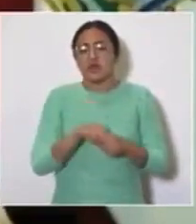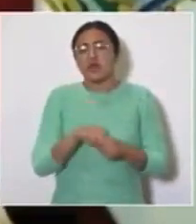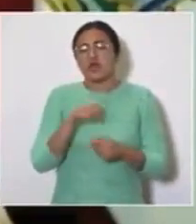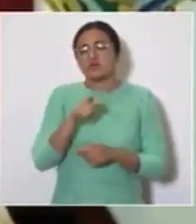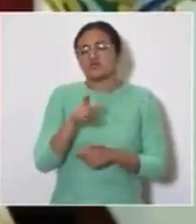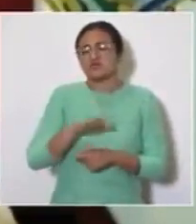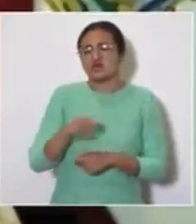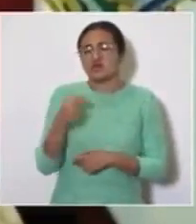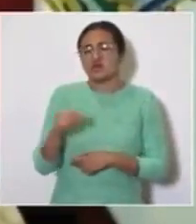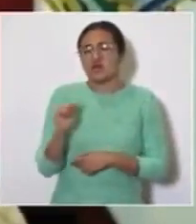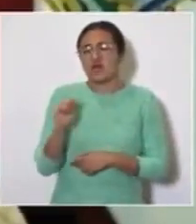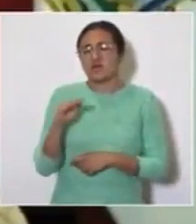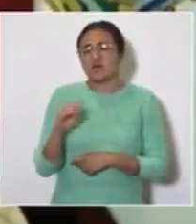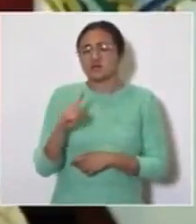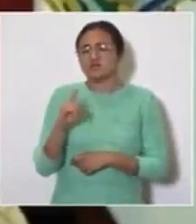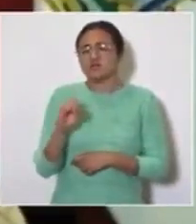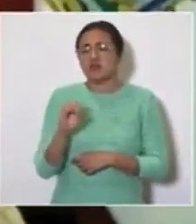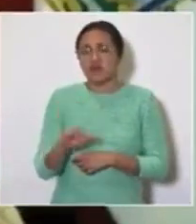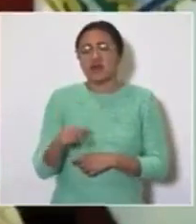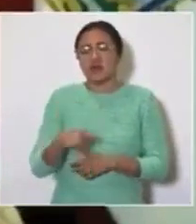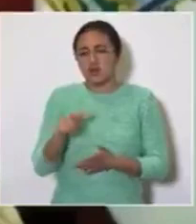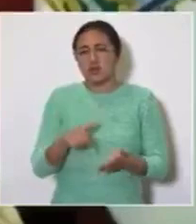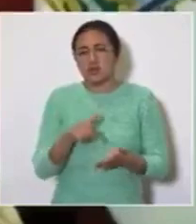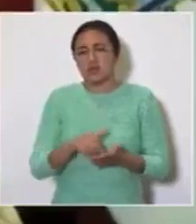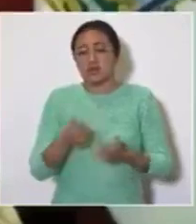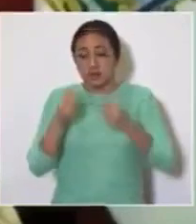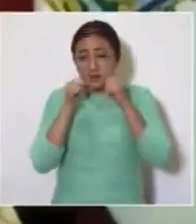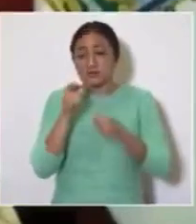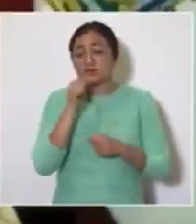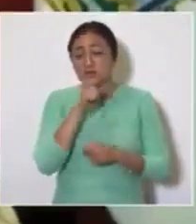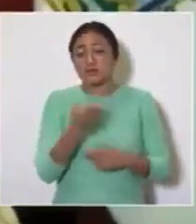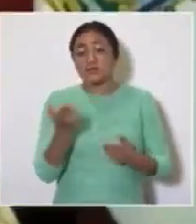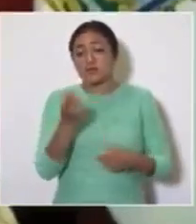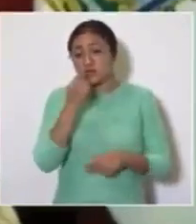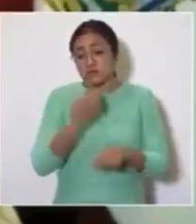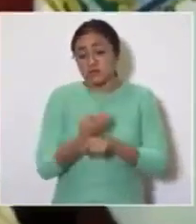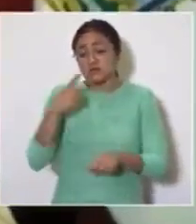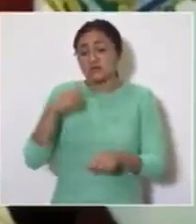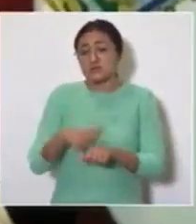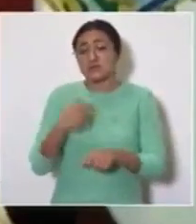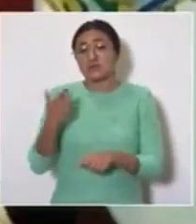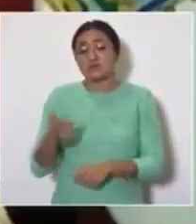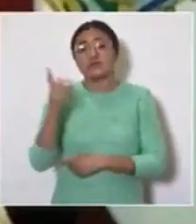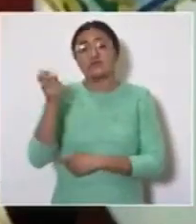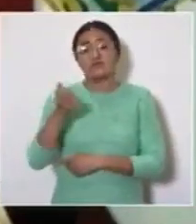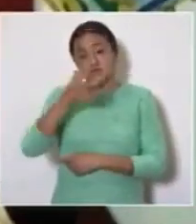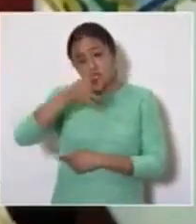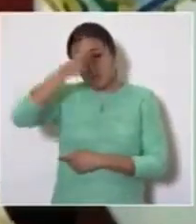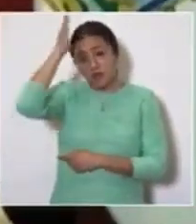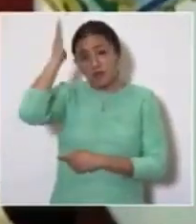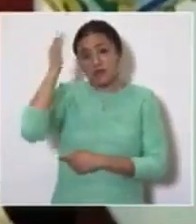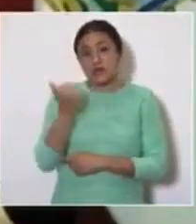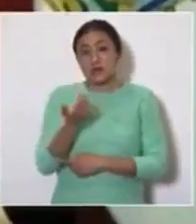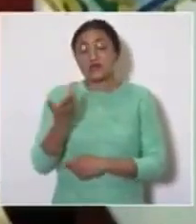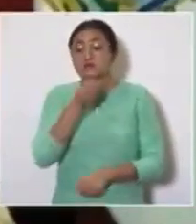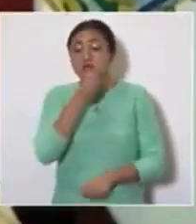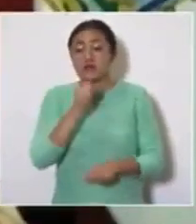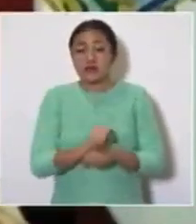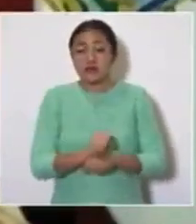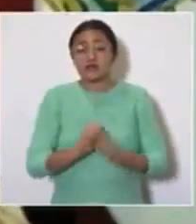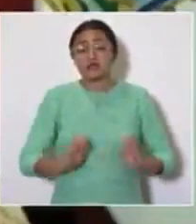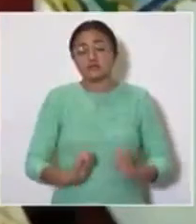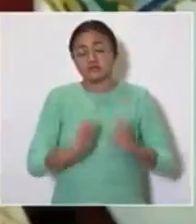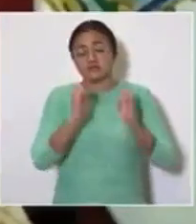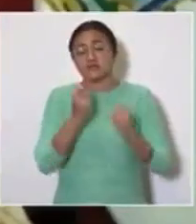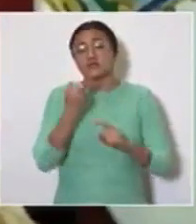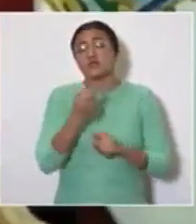de Mota. Ya se atendió por parte también de Policía Estatal, bomberos y la Secretaría de Infraestructura, en coordinación con